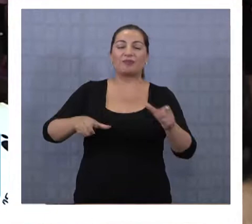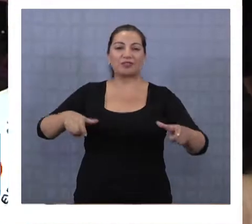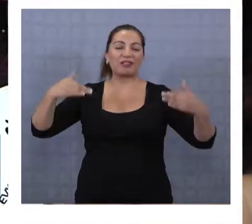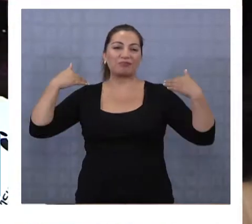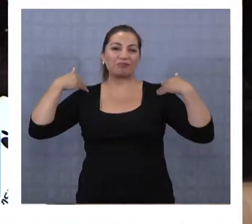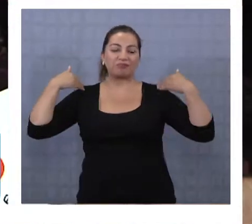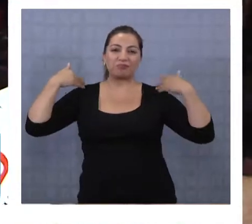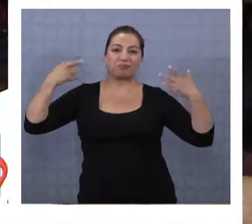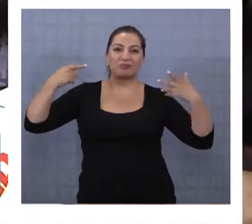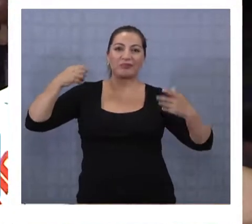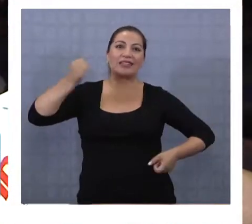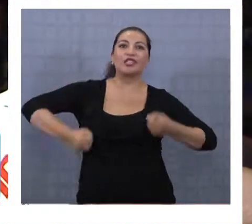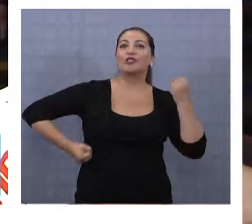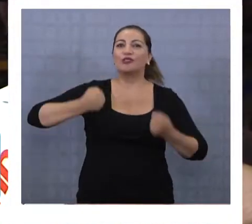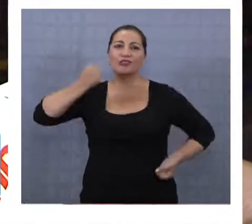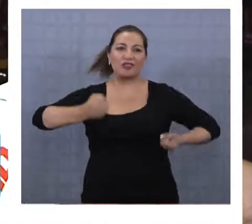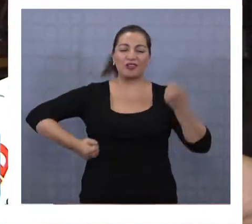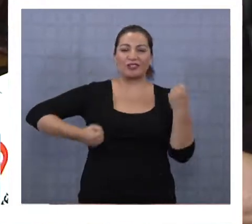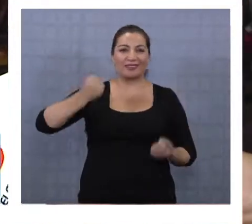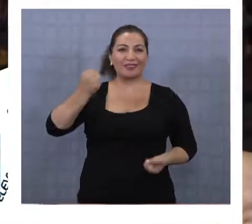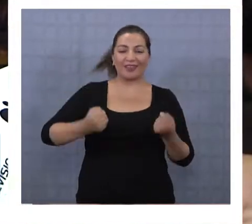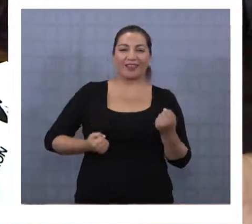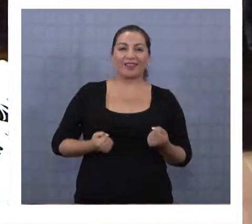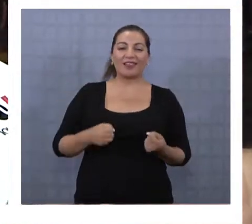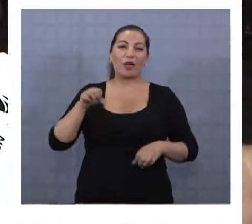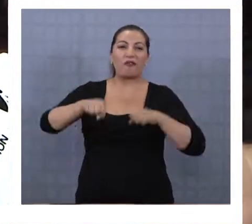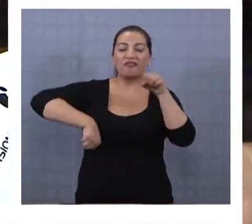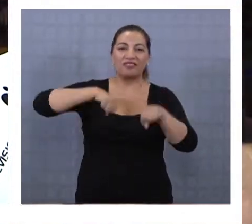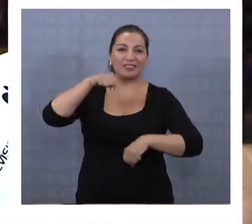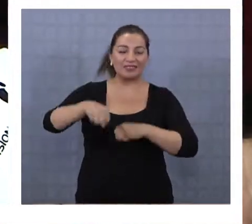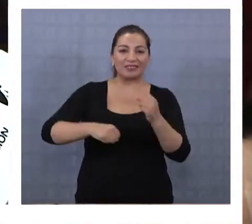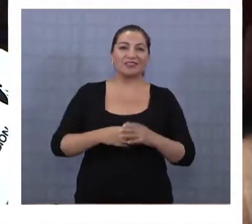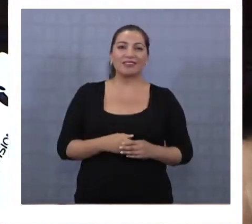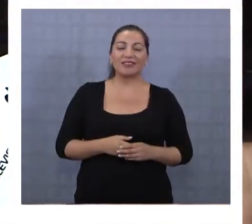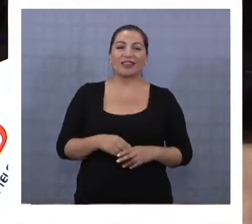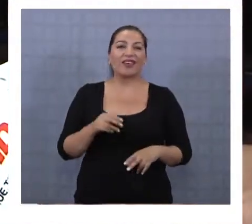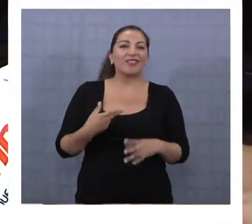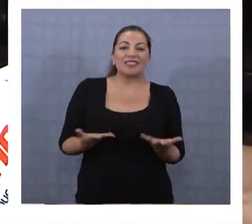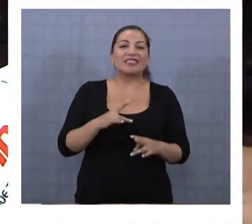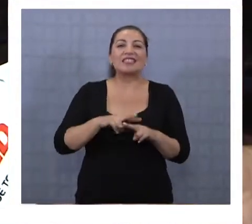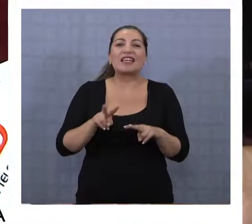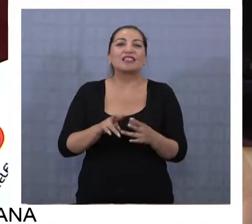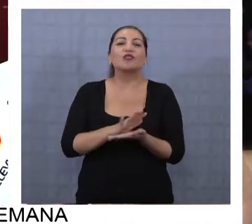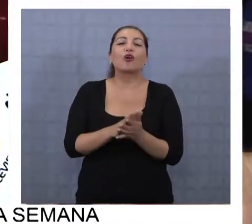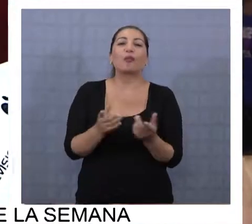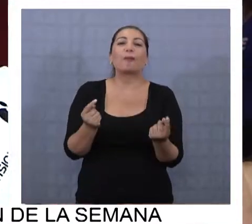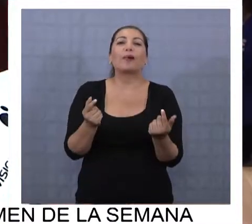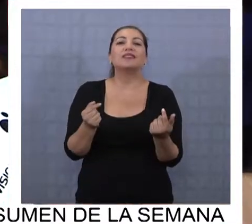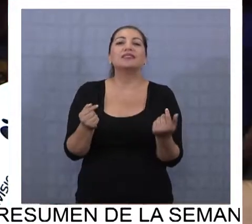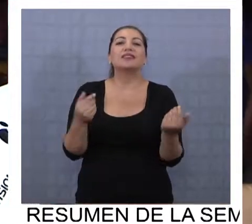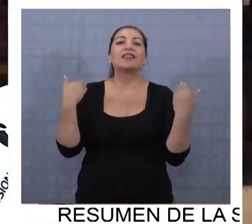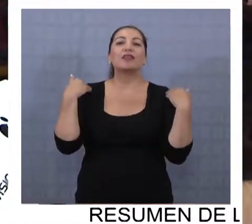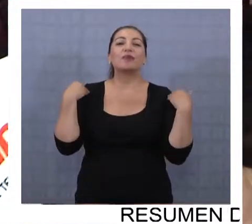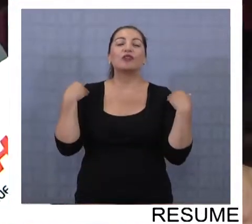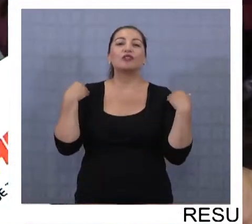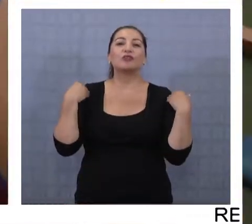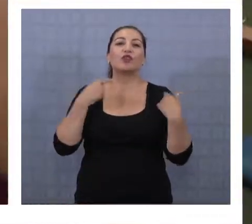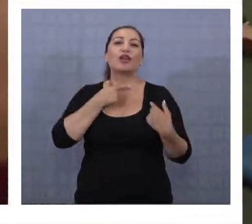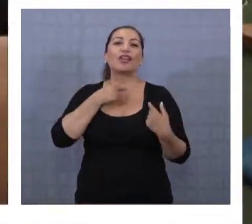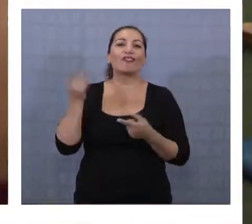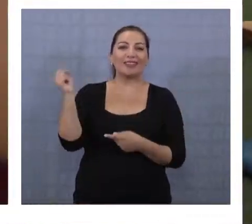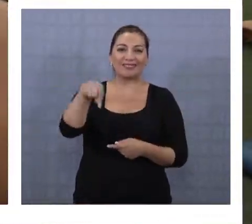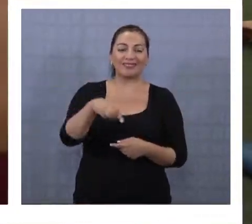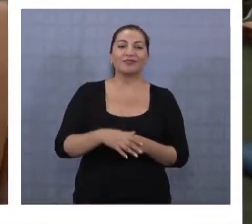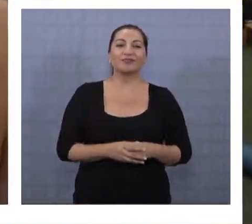haciendo calistenia, es la gente que sale trotando, es la gente que viene con bicicletas. Así que se genera todo un ambiente deportivo que genera venir, con tan ganado.